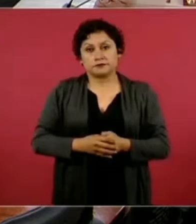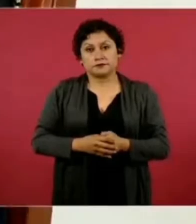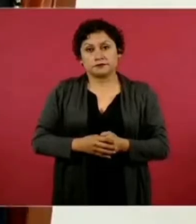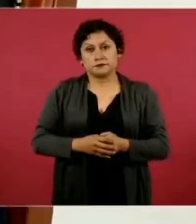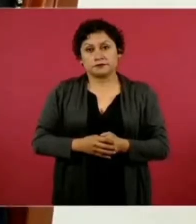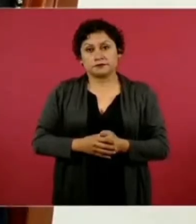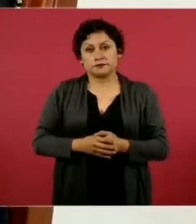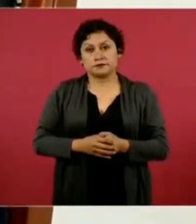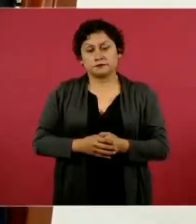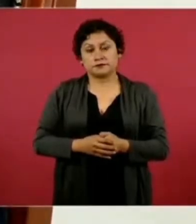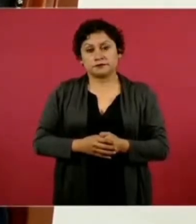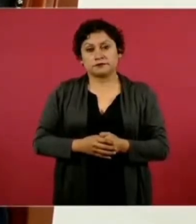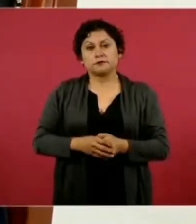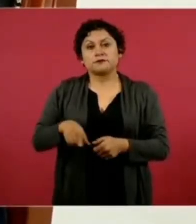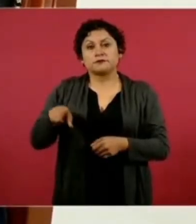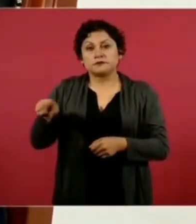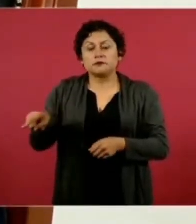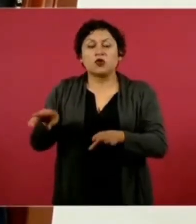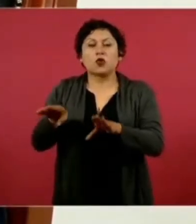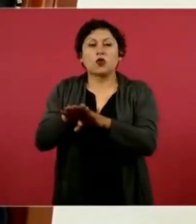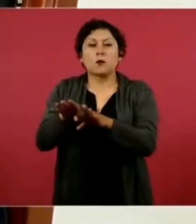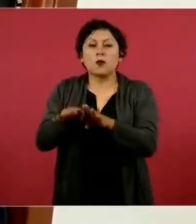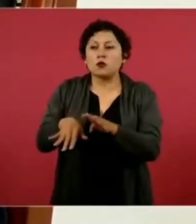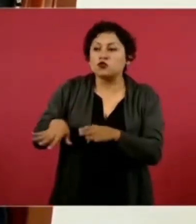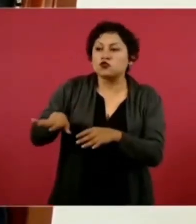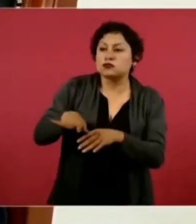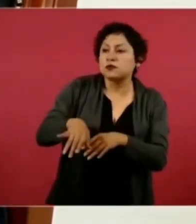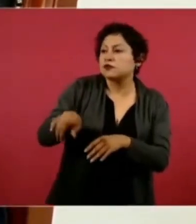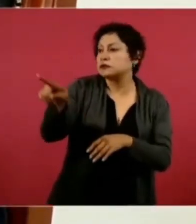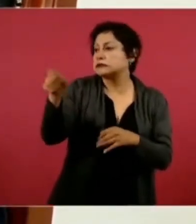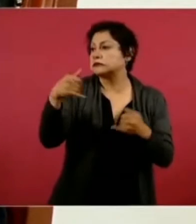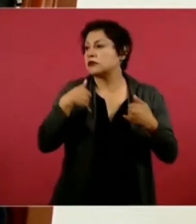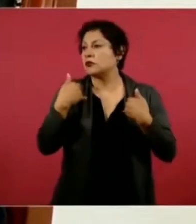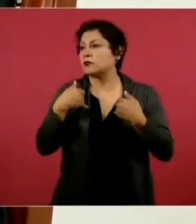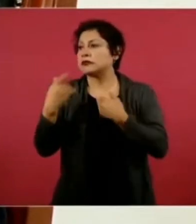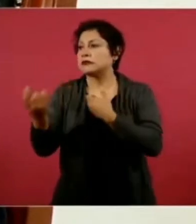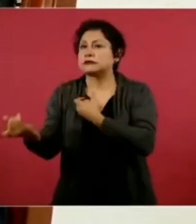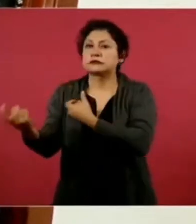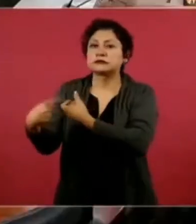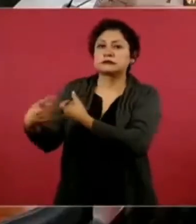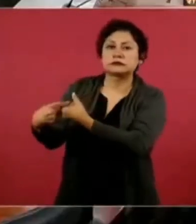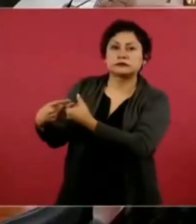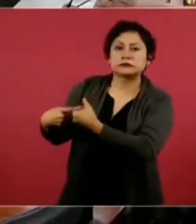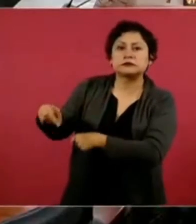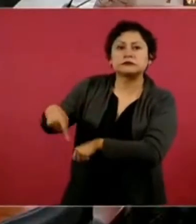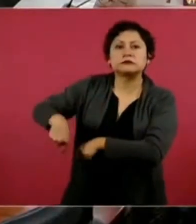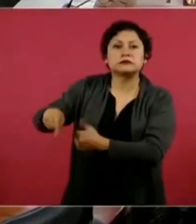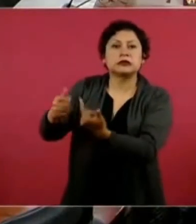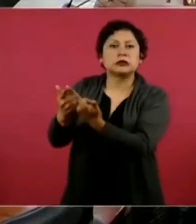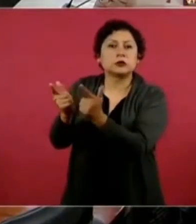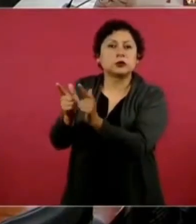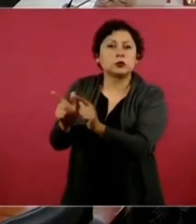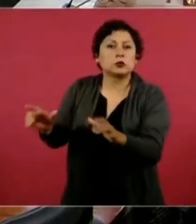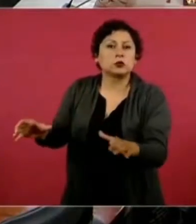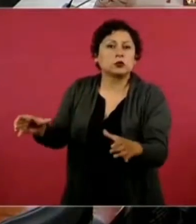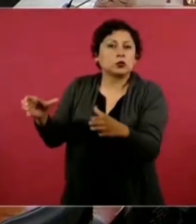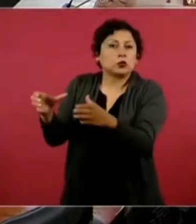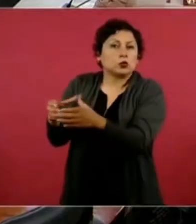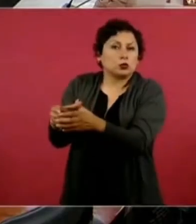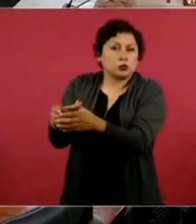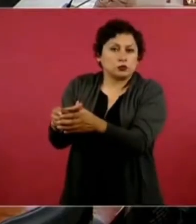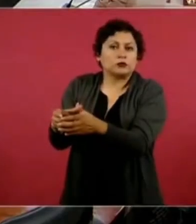enganche de jóvenes para las bandas. Y esto es parte también de que los